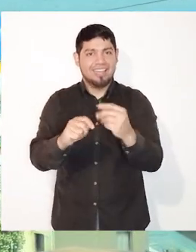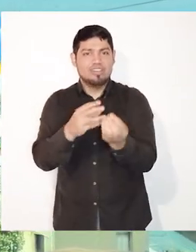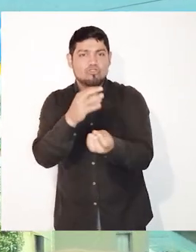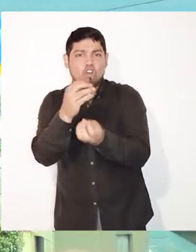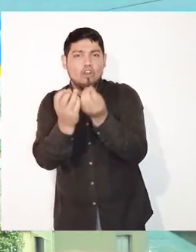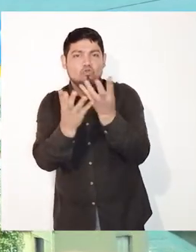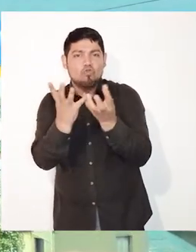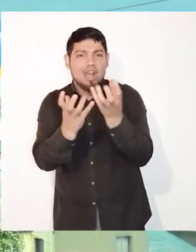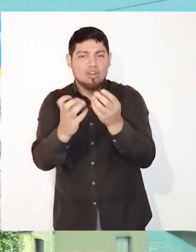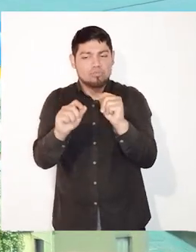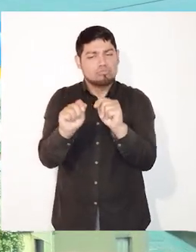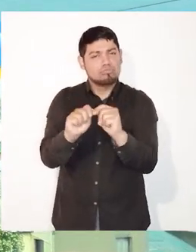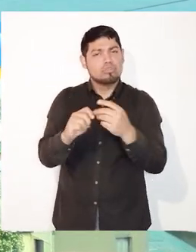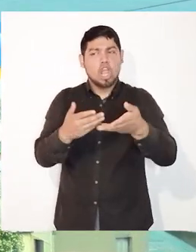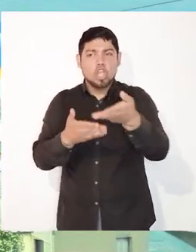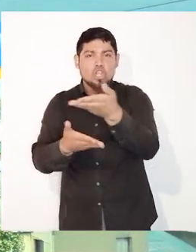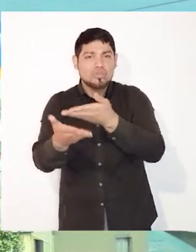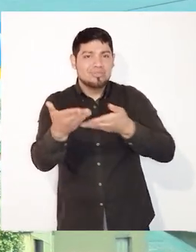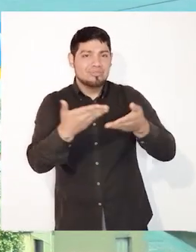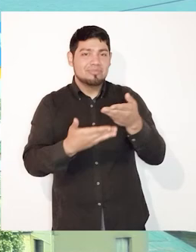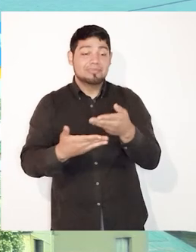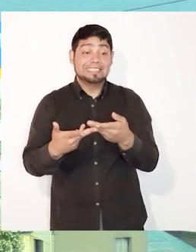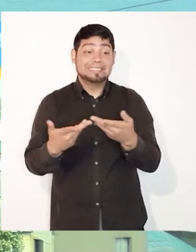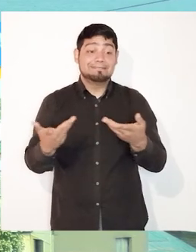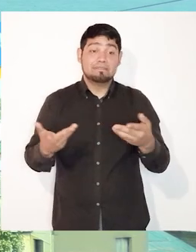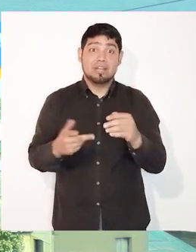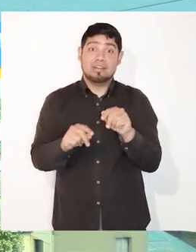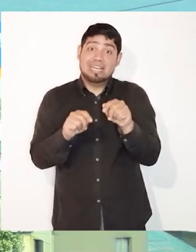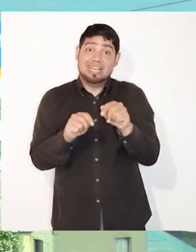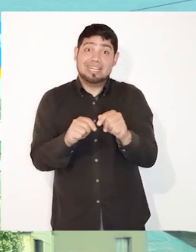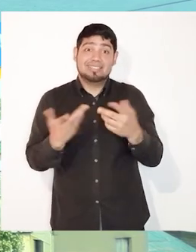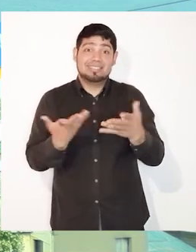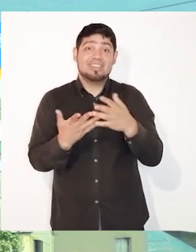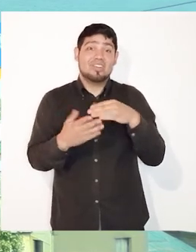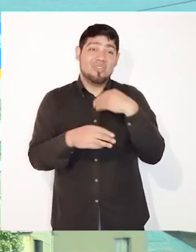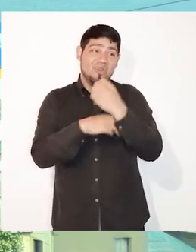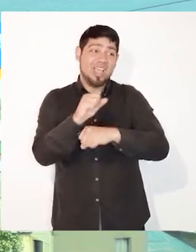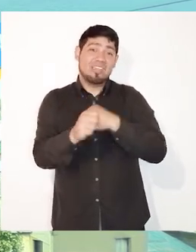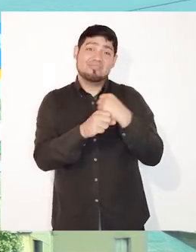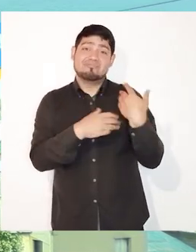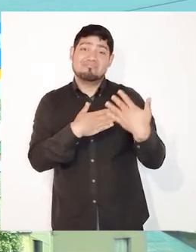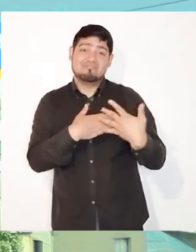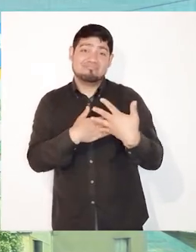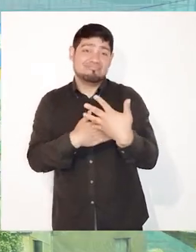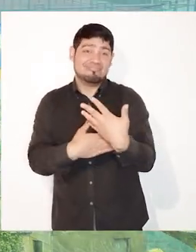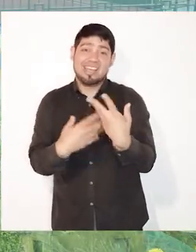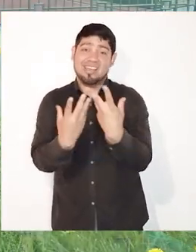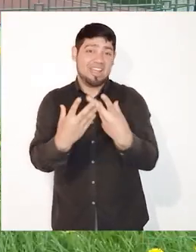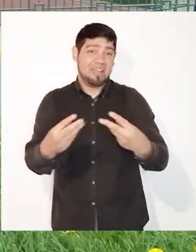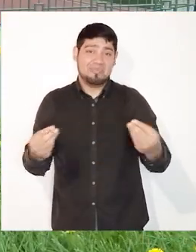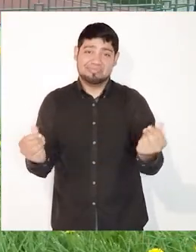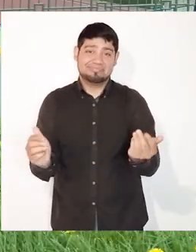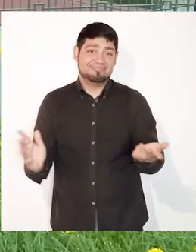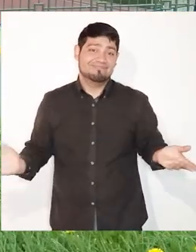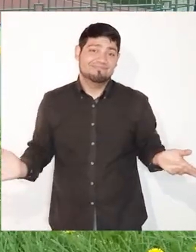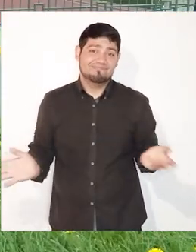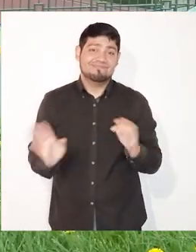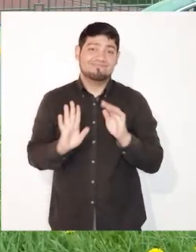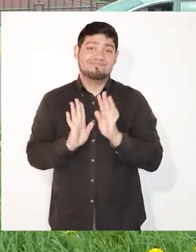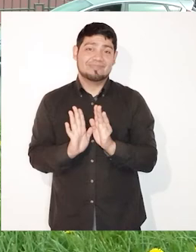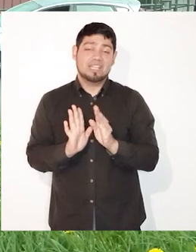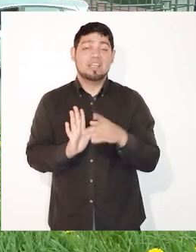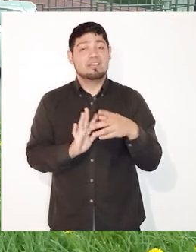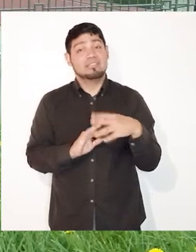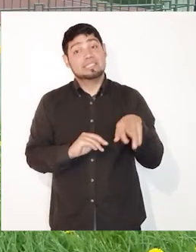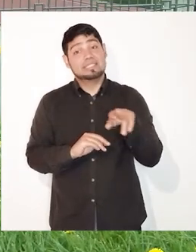comunicaban las tradiciones orales incluso. Lamentablemente esta situación se ha perdido con el tiempo